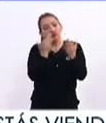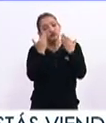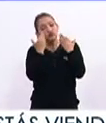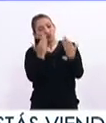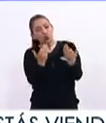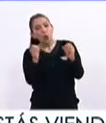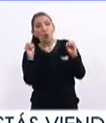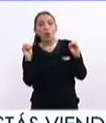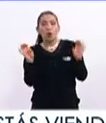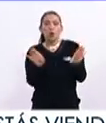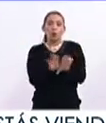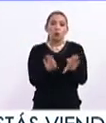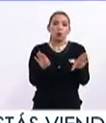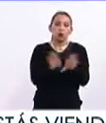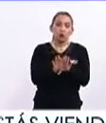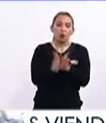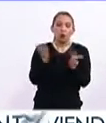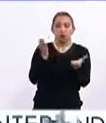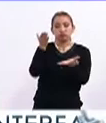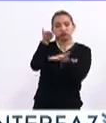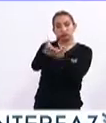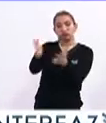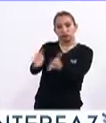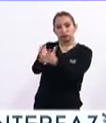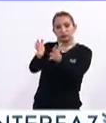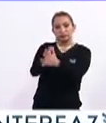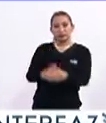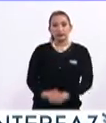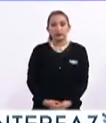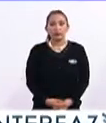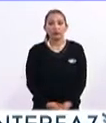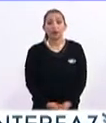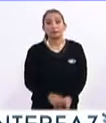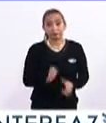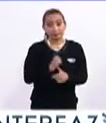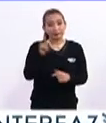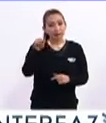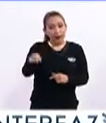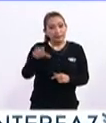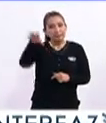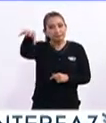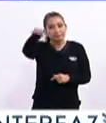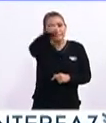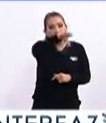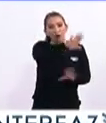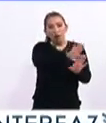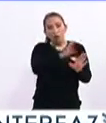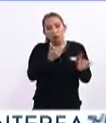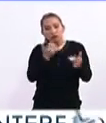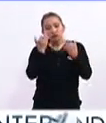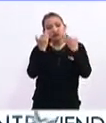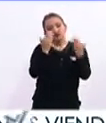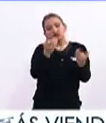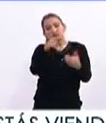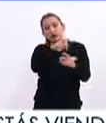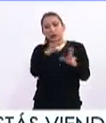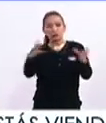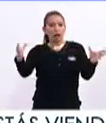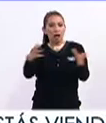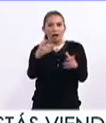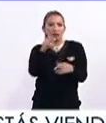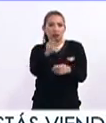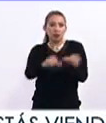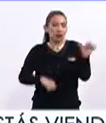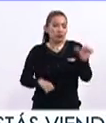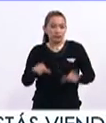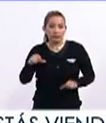o como propiamente participante. Entonces ahí se despliegan como espectador pues una enorme cantidad